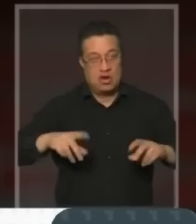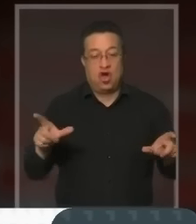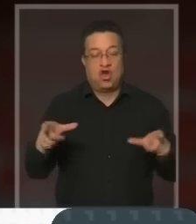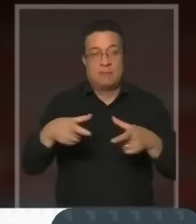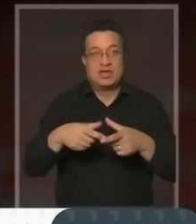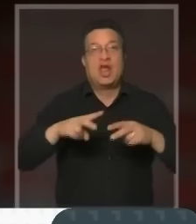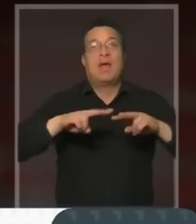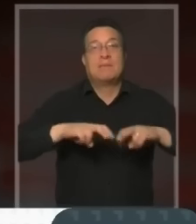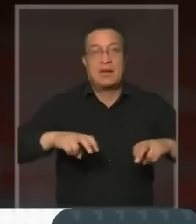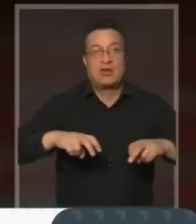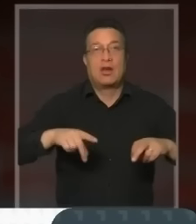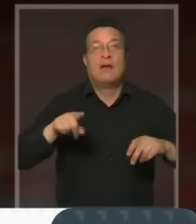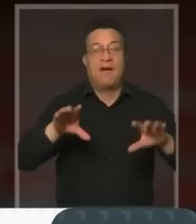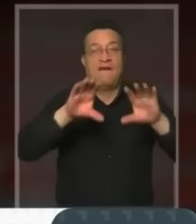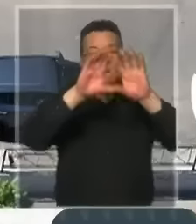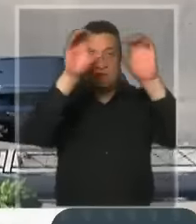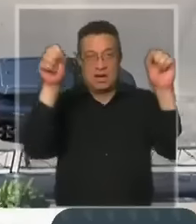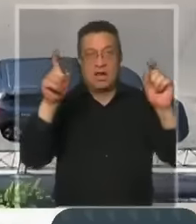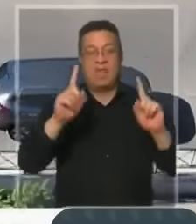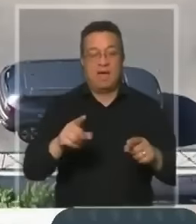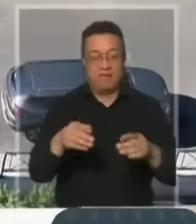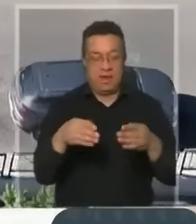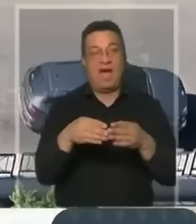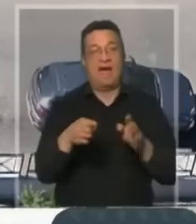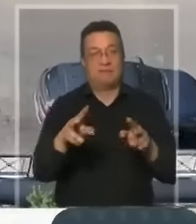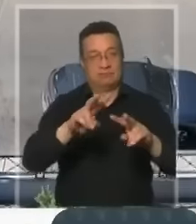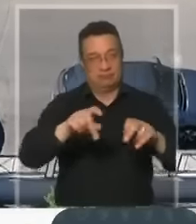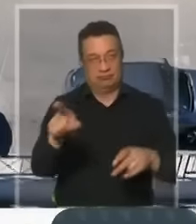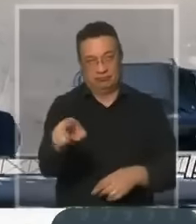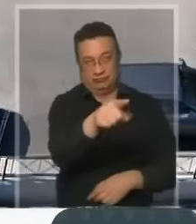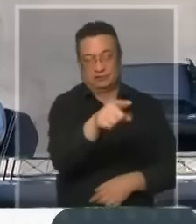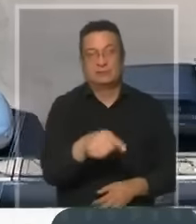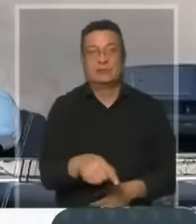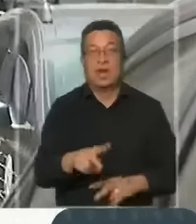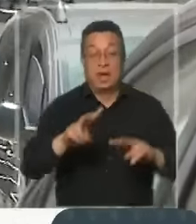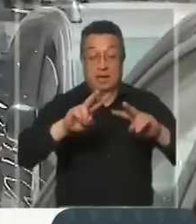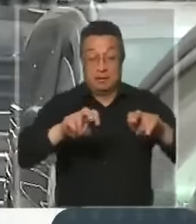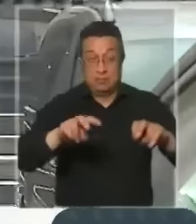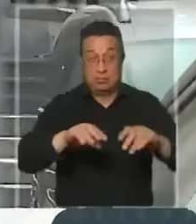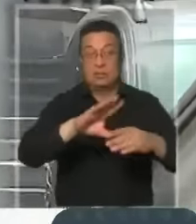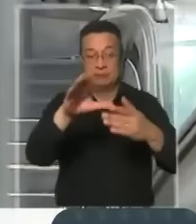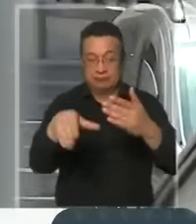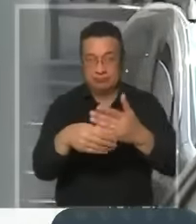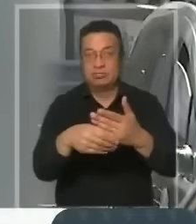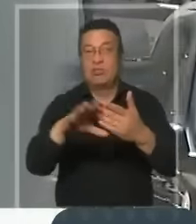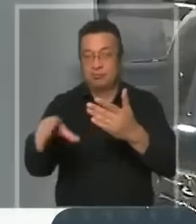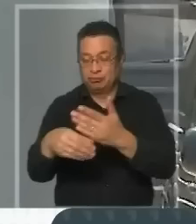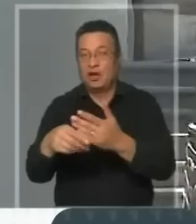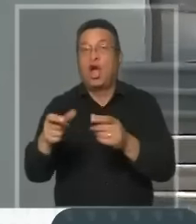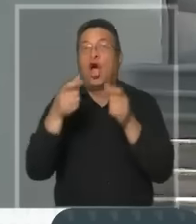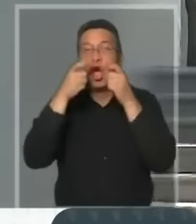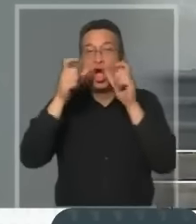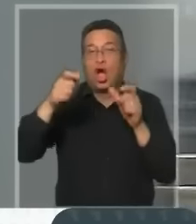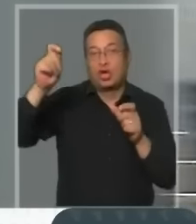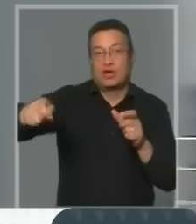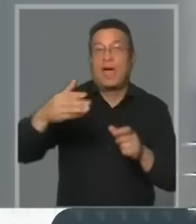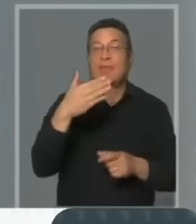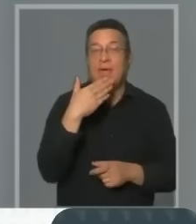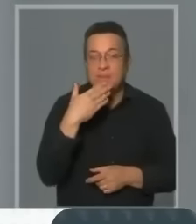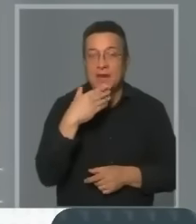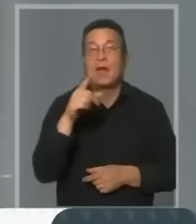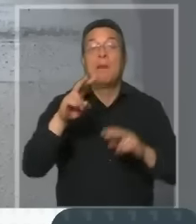investigadora y que la Fiscalía tiene que abrir una causa. Indagatoria que se suma a requerimientos realizados a la Contraloría y las